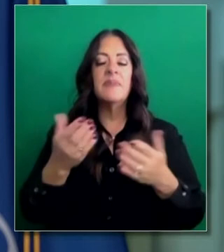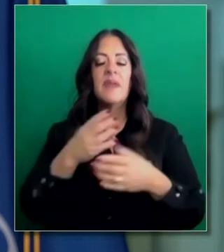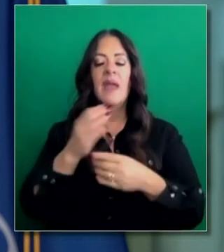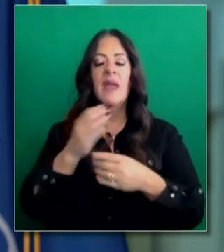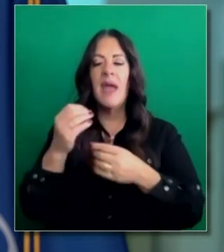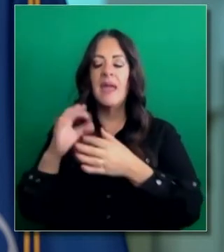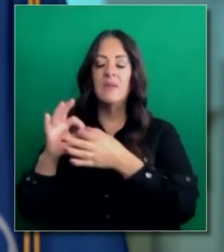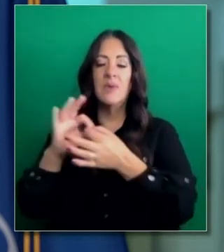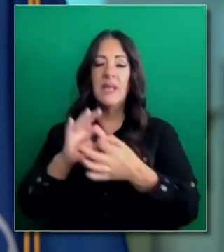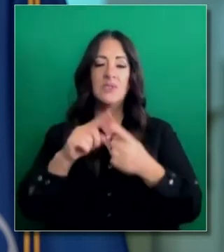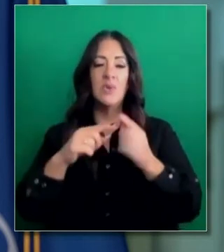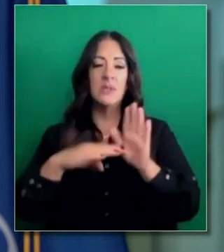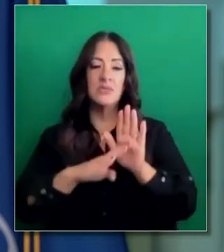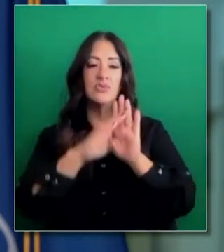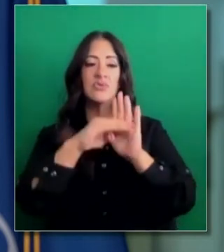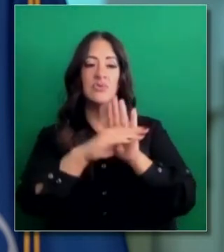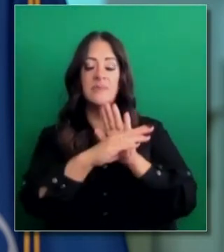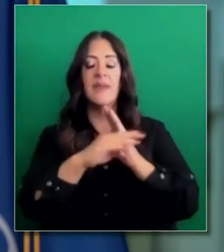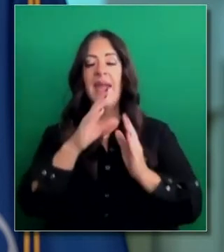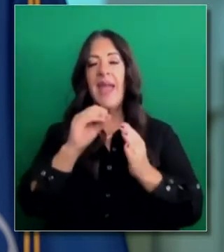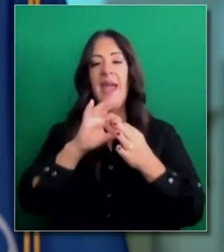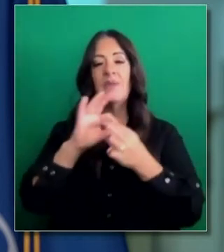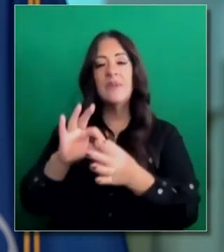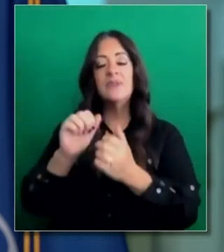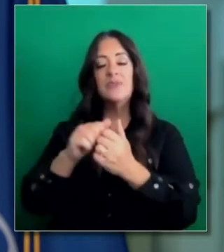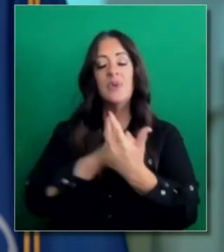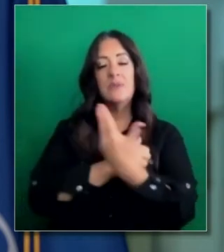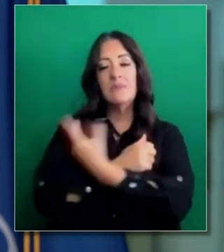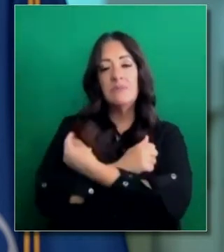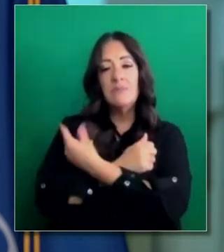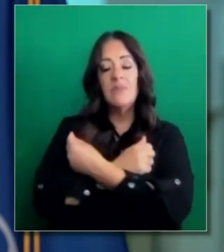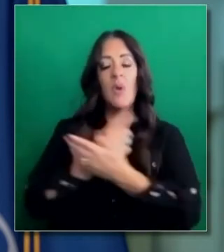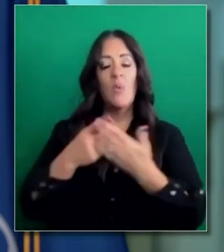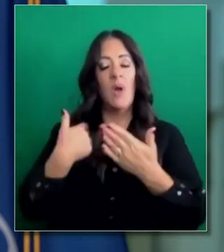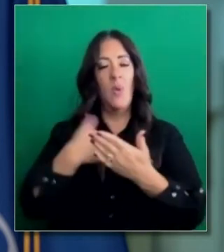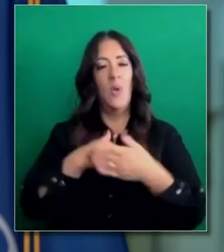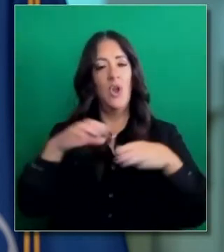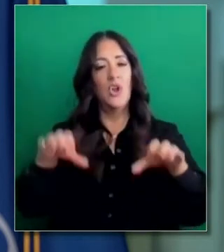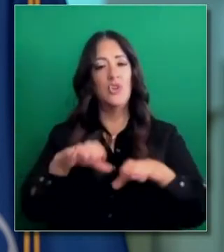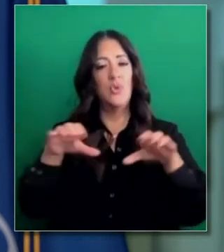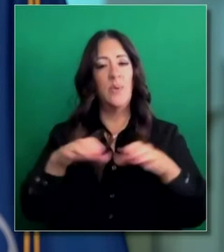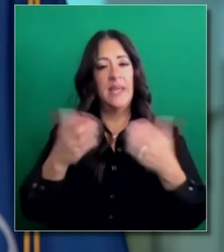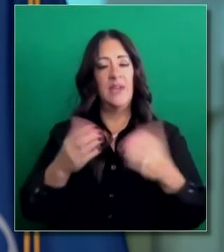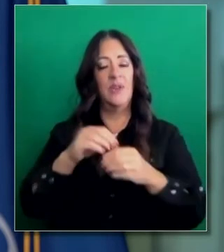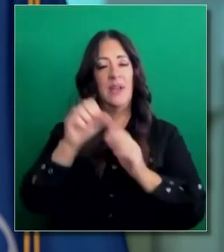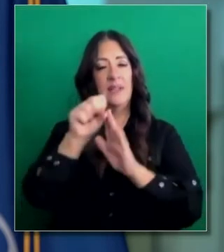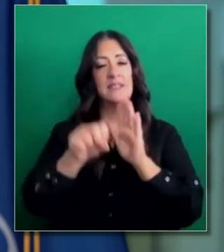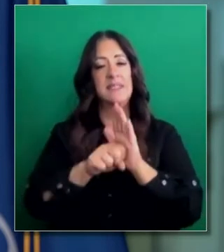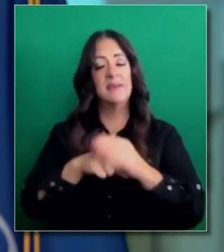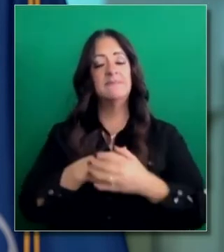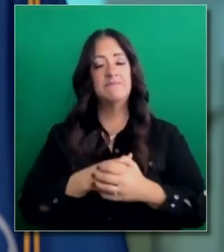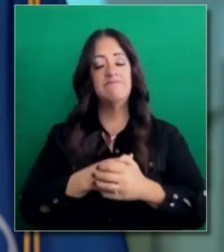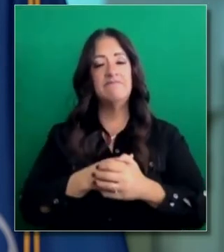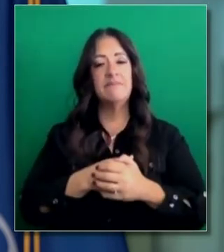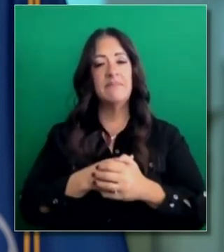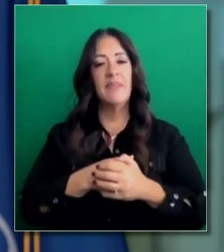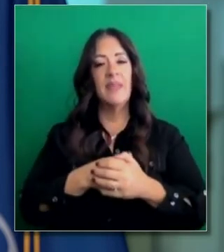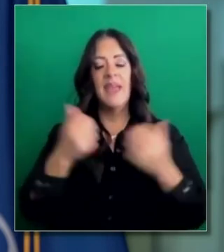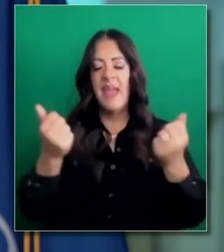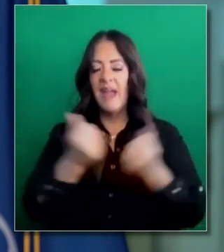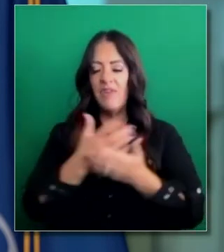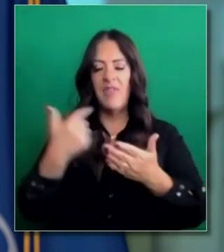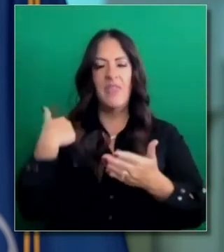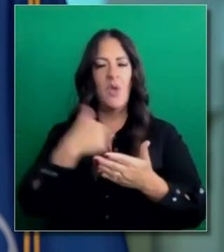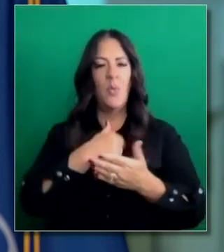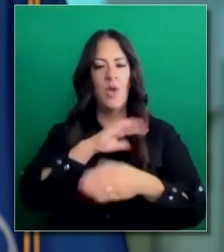este pico de infecciones y el esfuerzo que estamos haciendo con las vacunas y por supuesto nuestro esfuerzo por tratar de